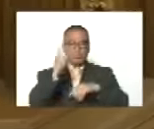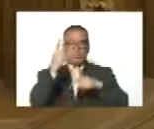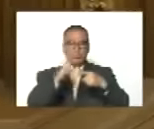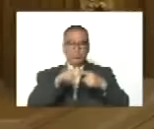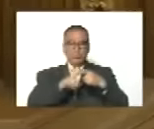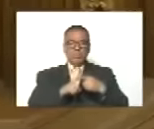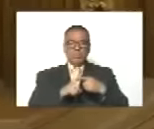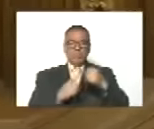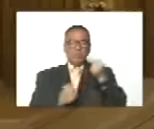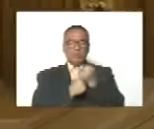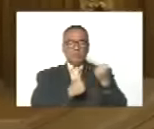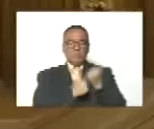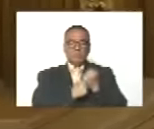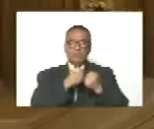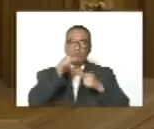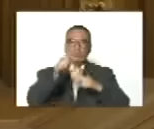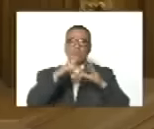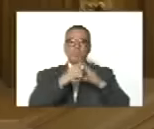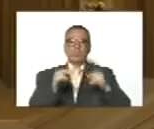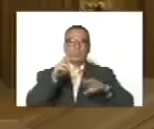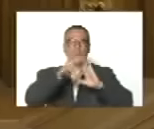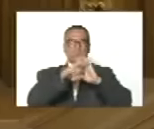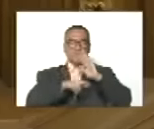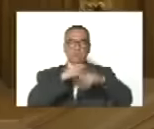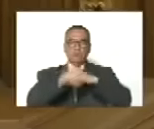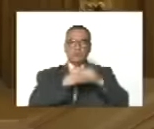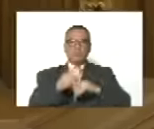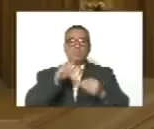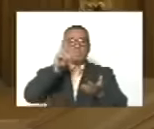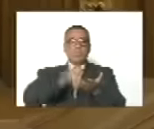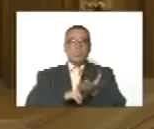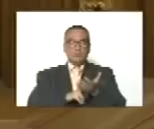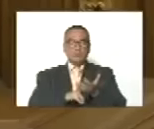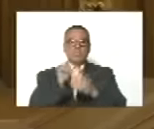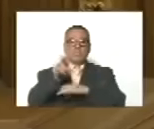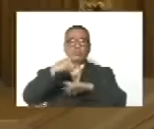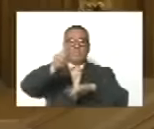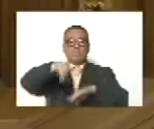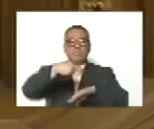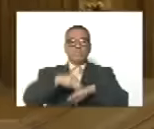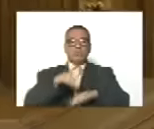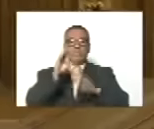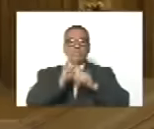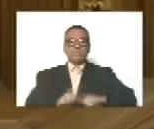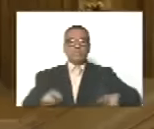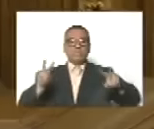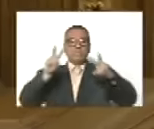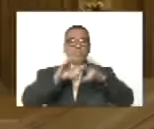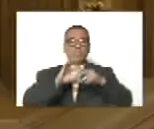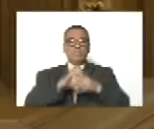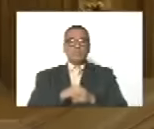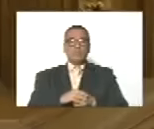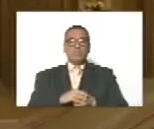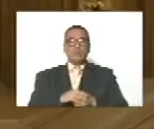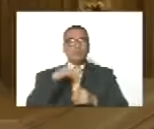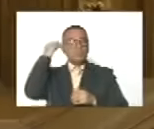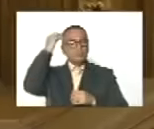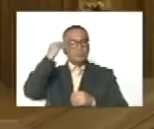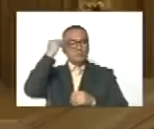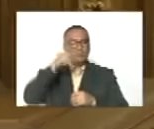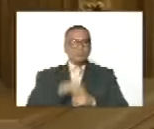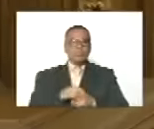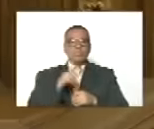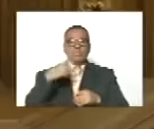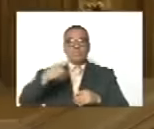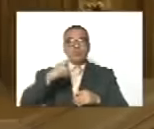primero, respaldar incondicionalmente la resolución aprobada por la Asamblea General de la Organización de las Naciones Unidas, conceder